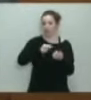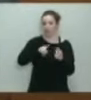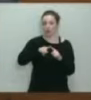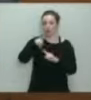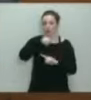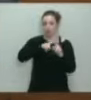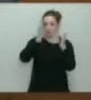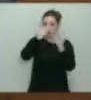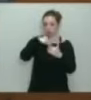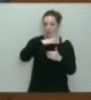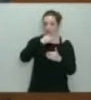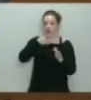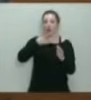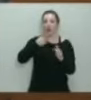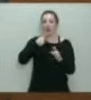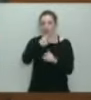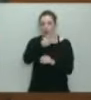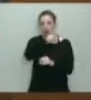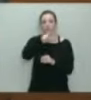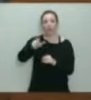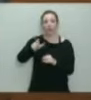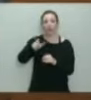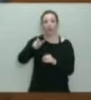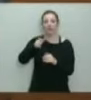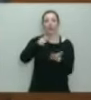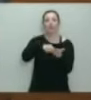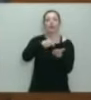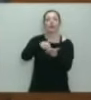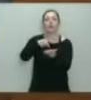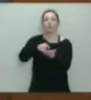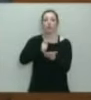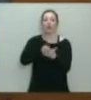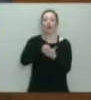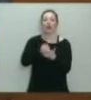determinar las personas a las que se les aplica esa exención.